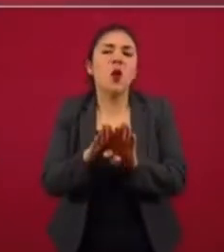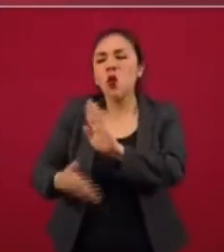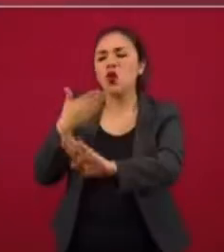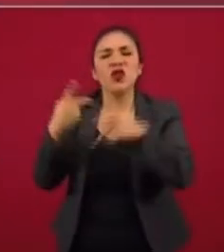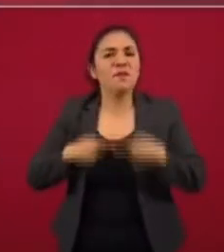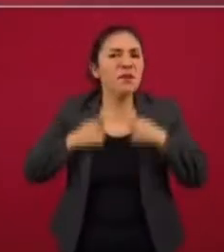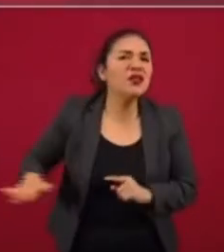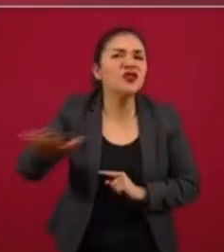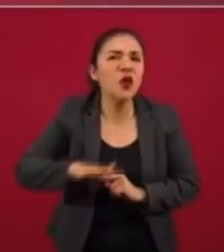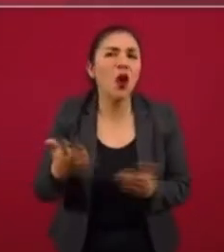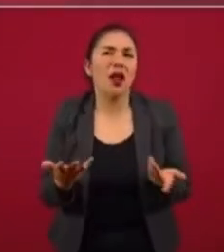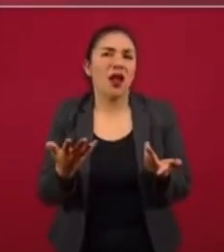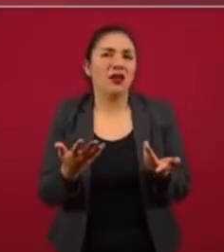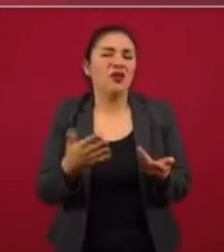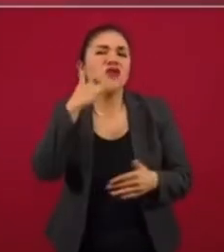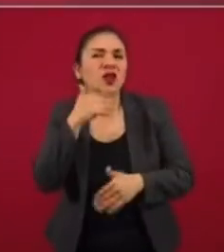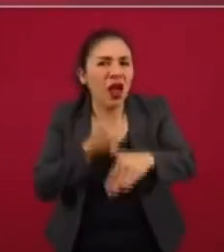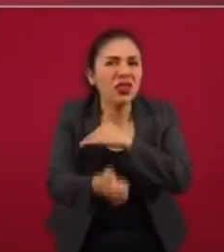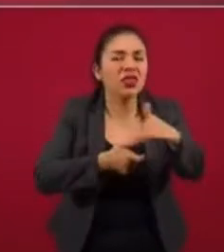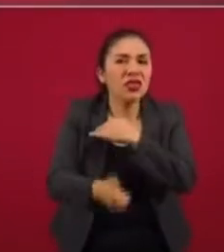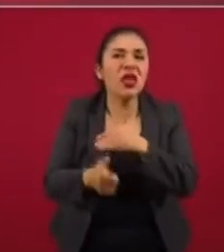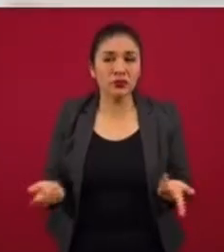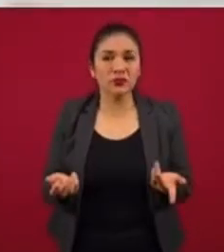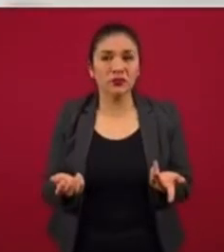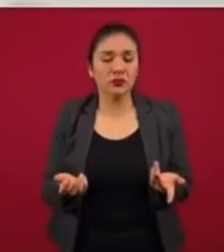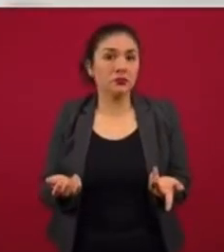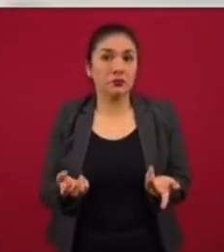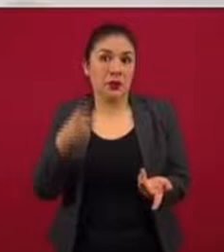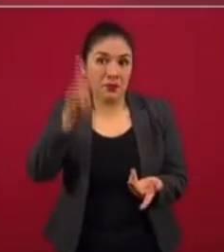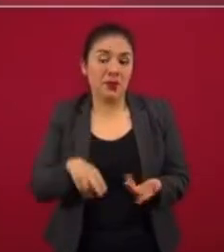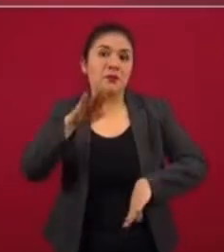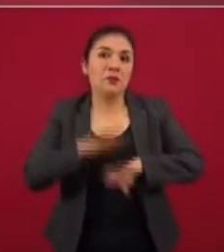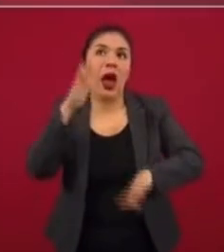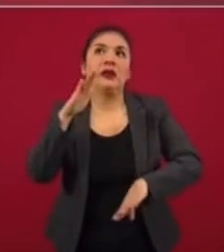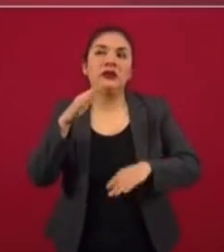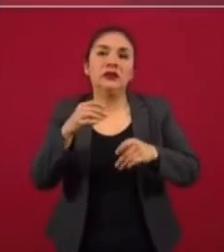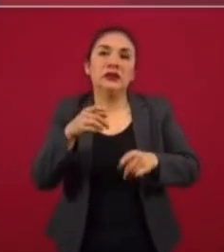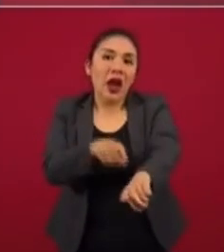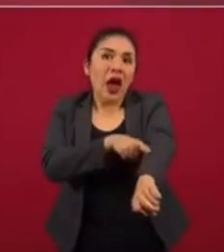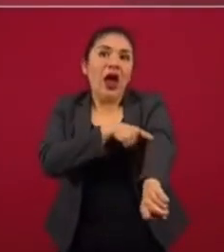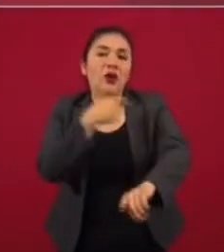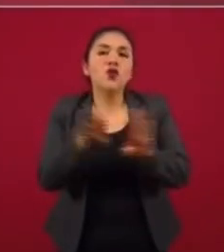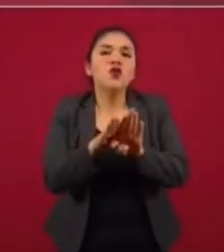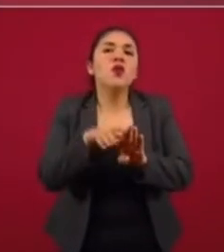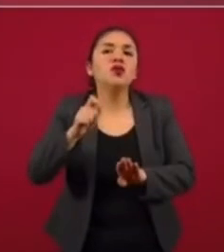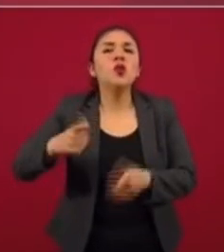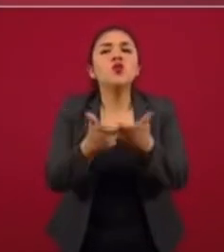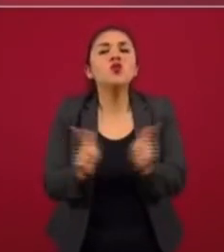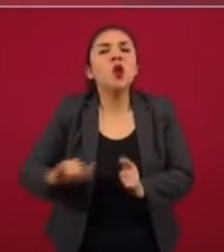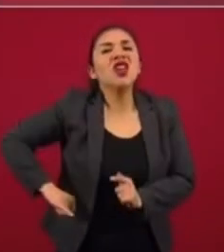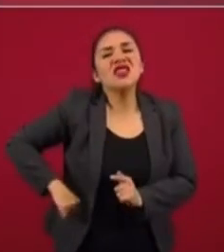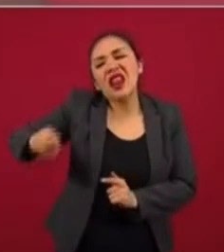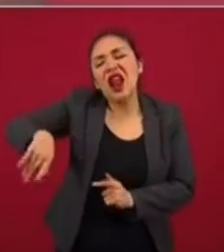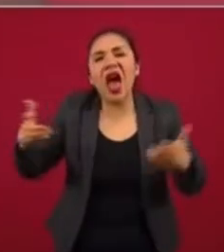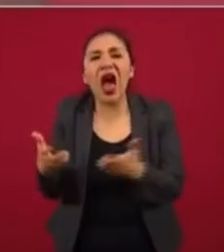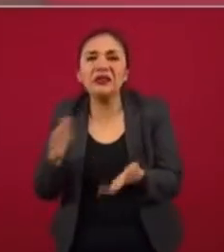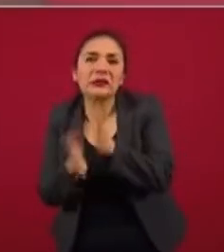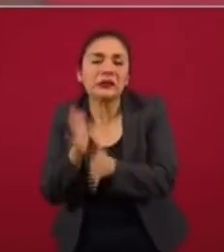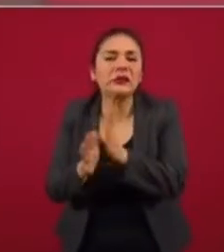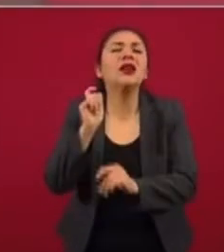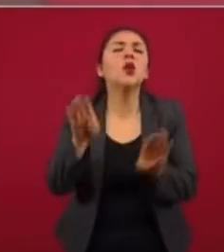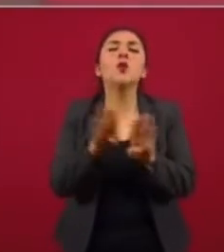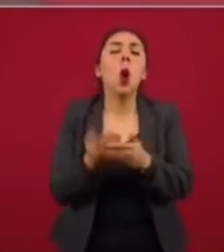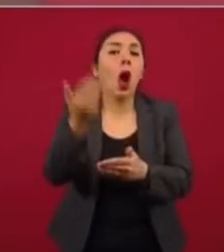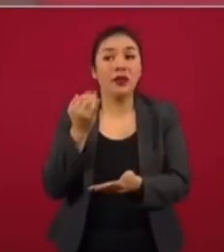popular corrupto de privilegios entonces es amplio y tiene que ver con grupos de intereses creados todos los que